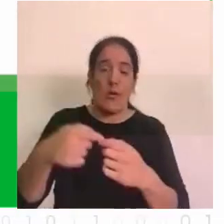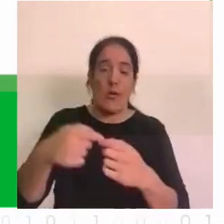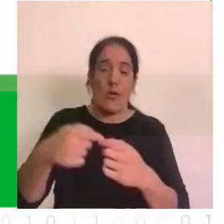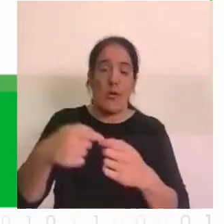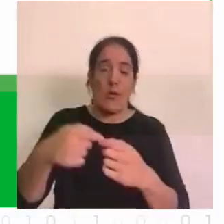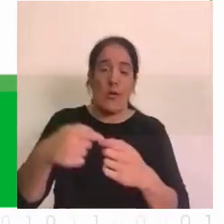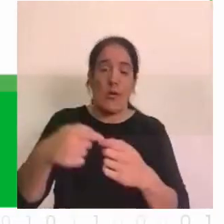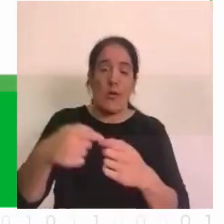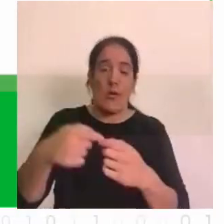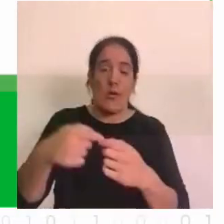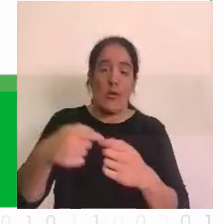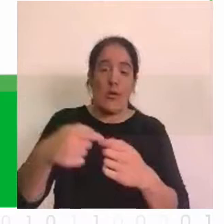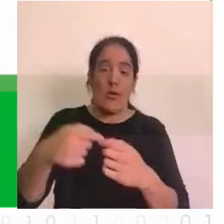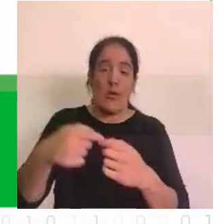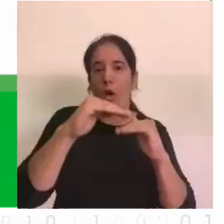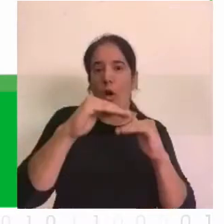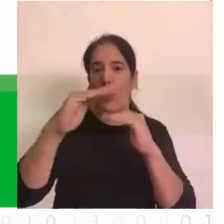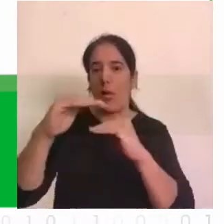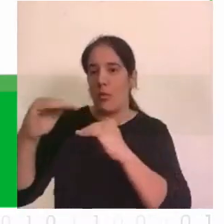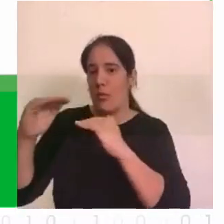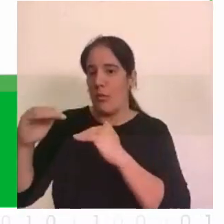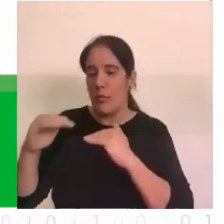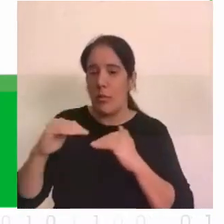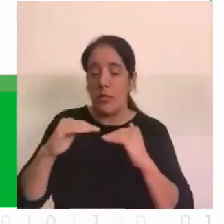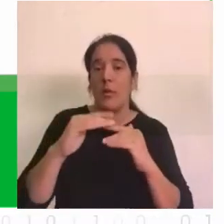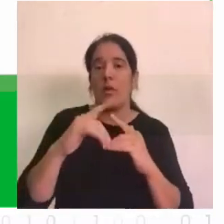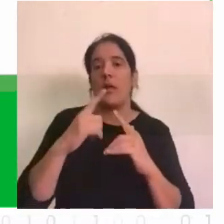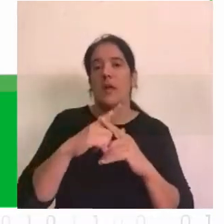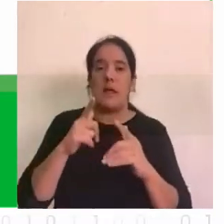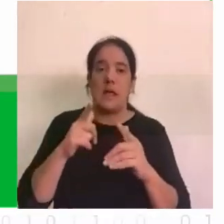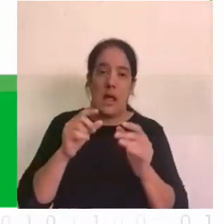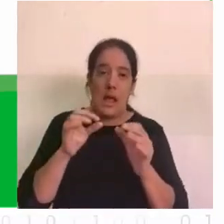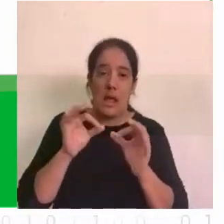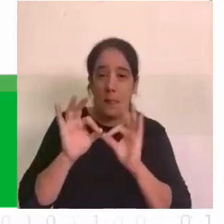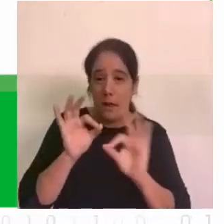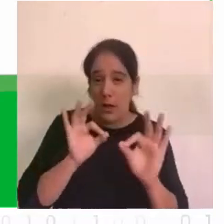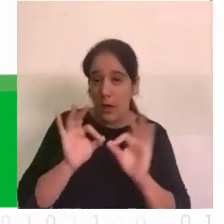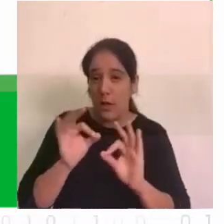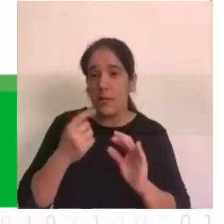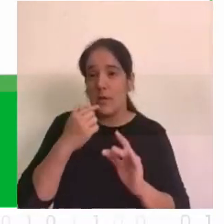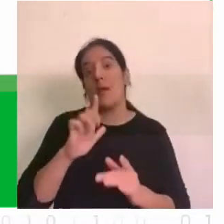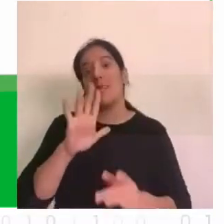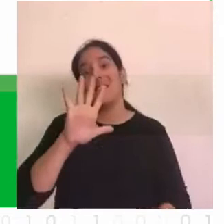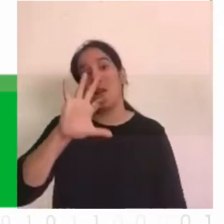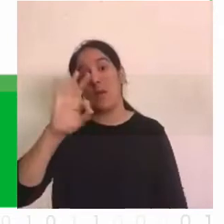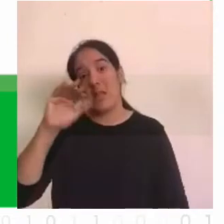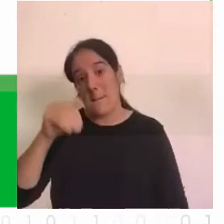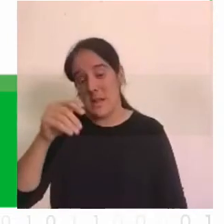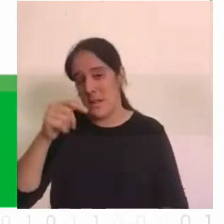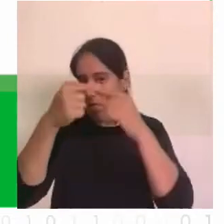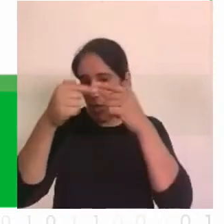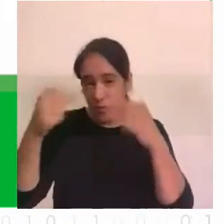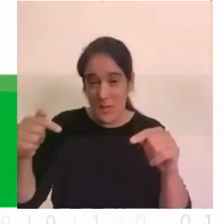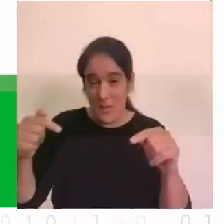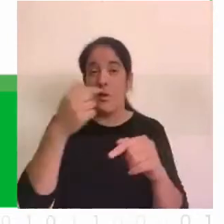obviamente corregir, ¿no?, por multiple testing, porque acá estoy testeando 50.000 variables al mismo tiempo, suponiendo que son independientes, a veces